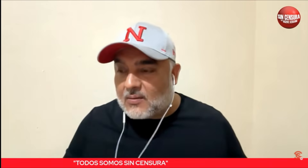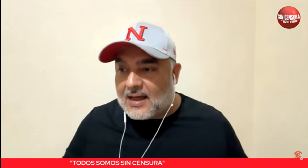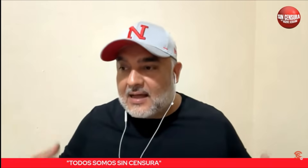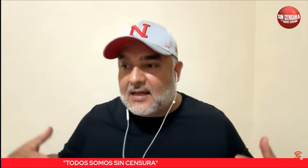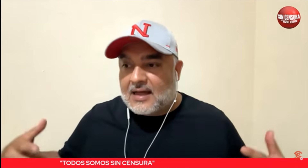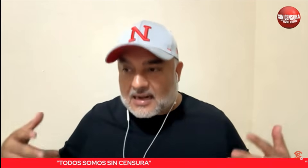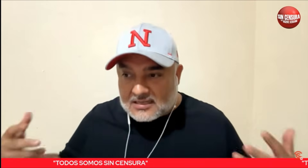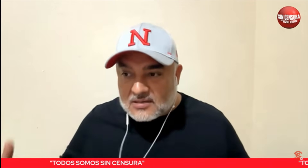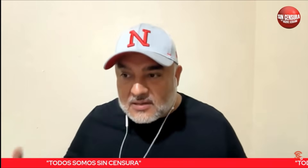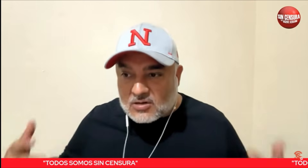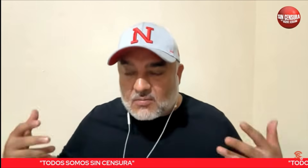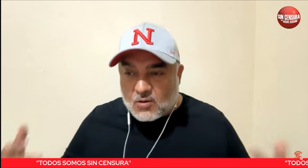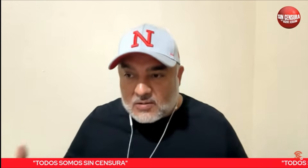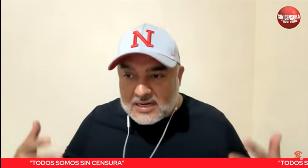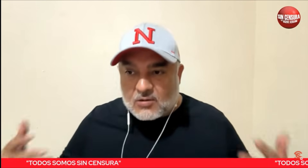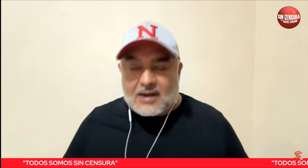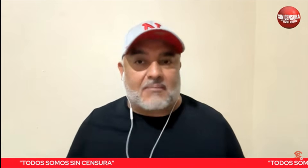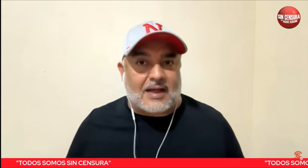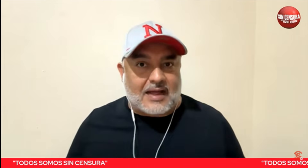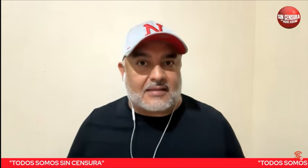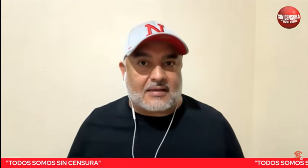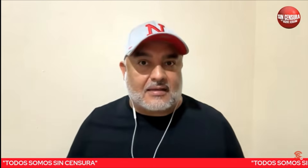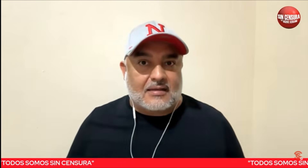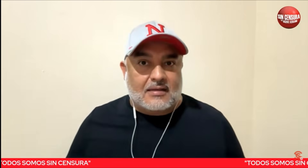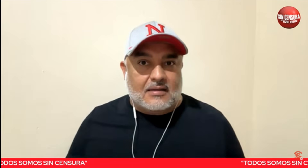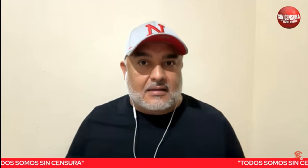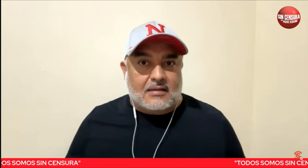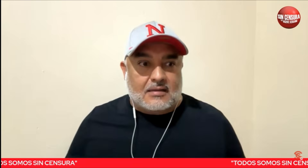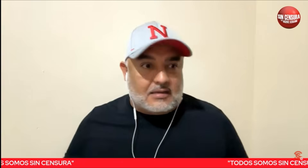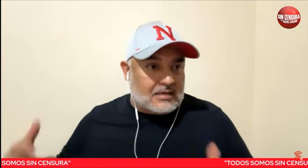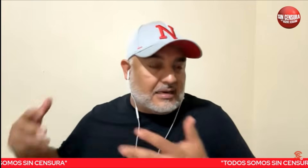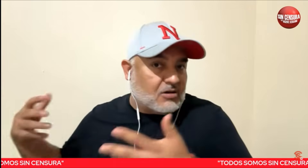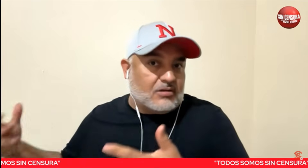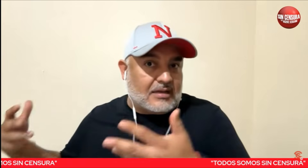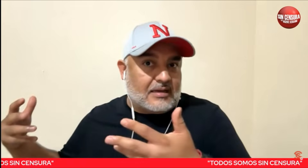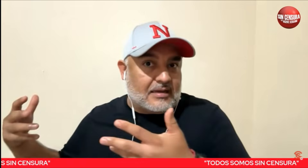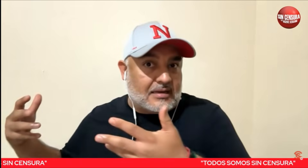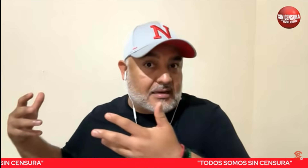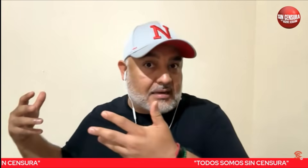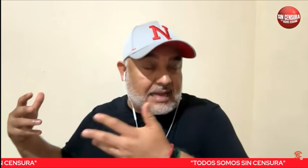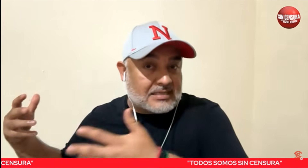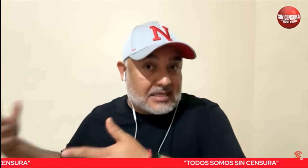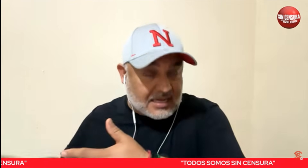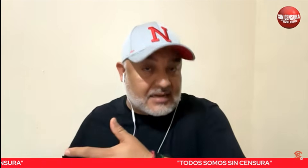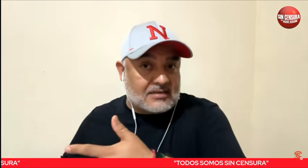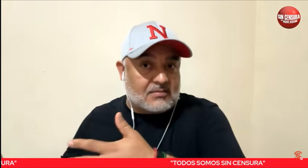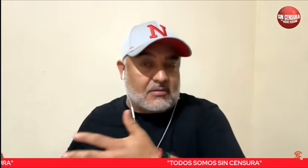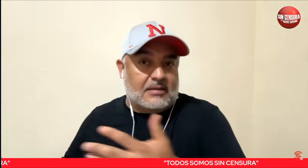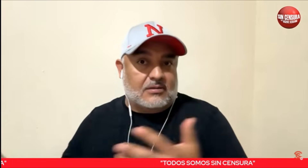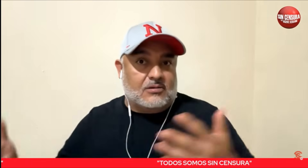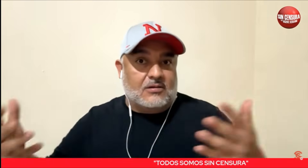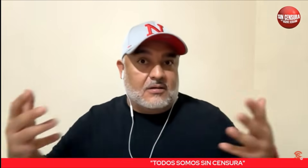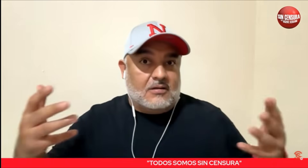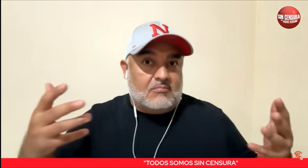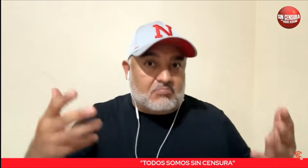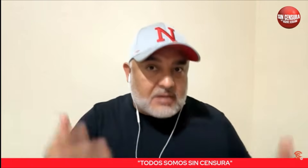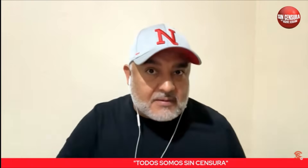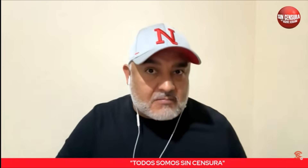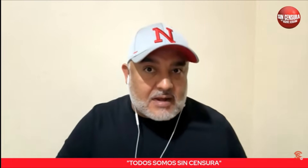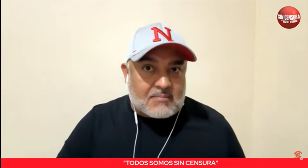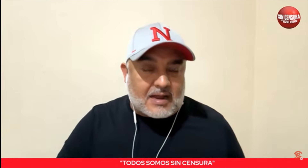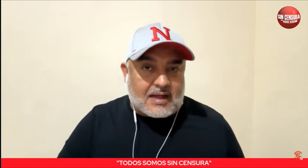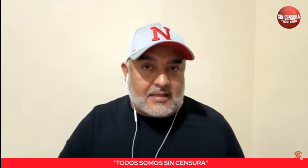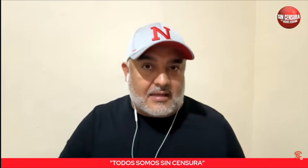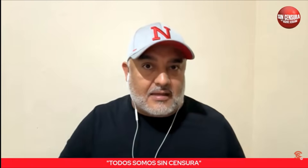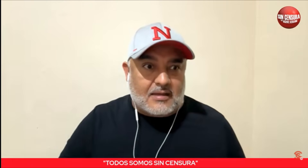dice que lo va a recibir como un hijo en la embajada y el hijo del canciller en ese momento vive